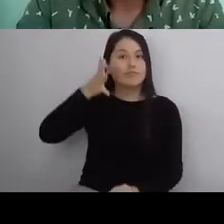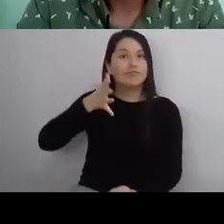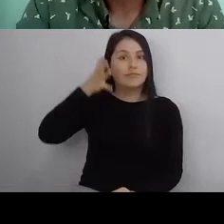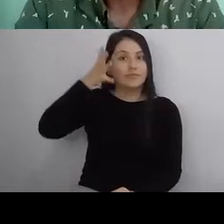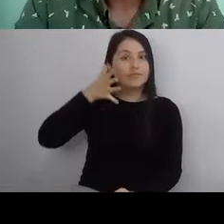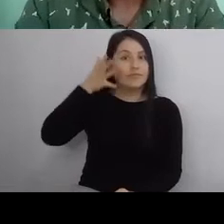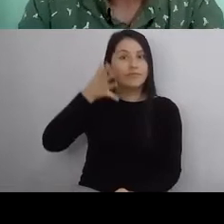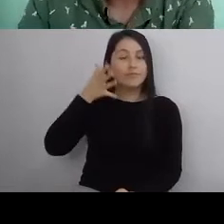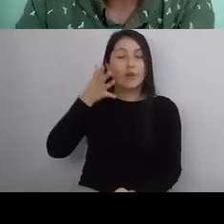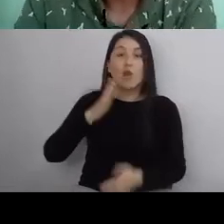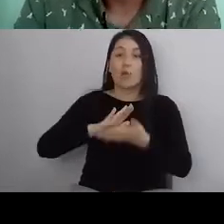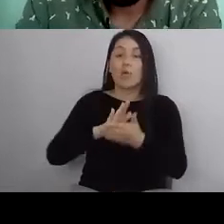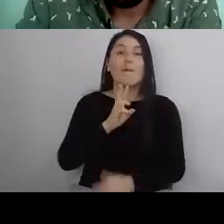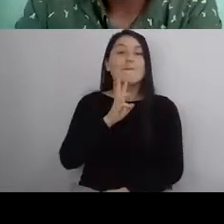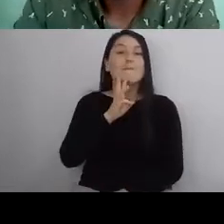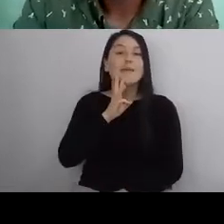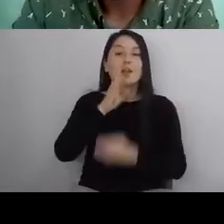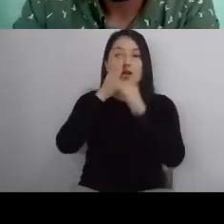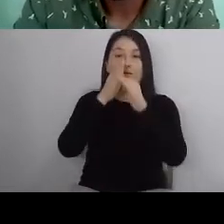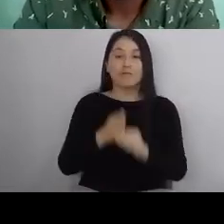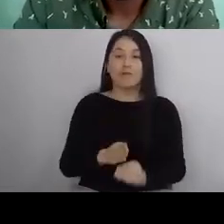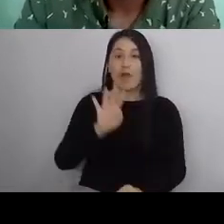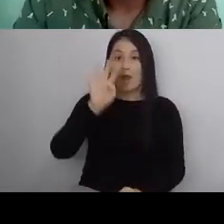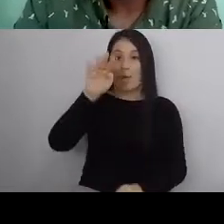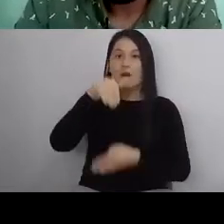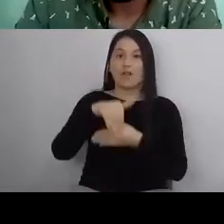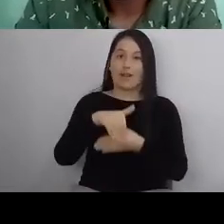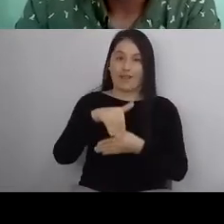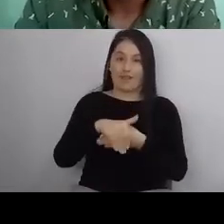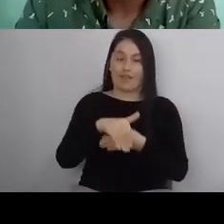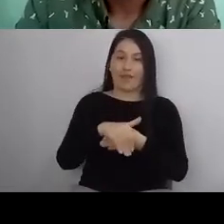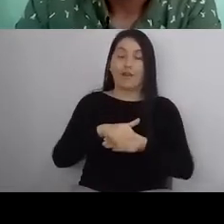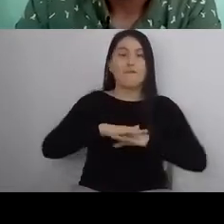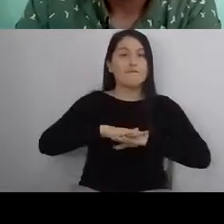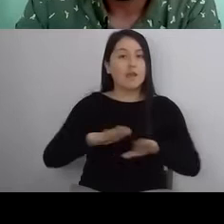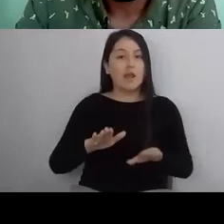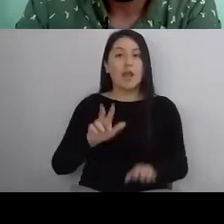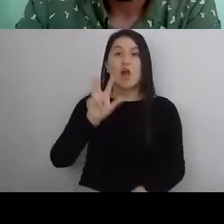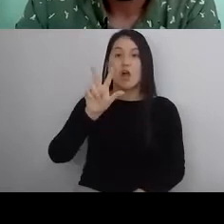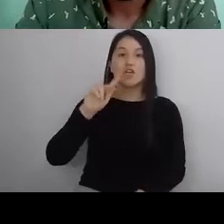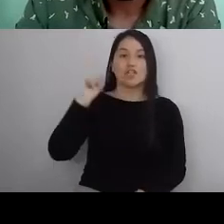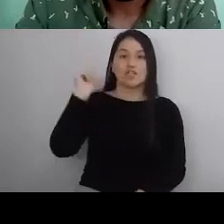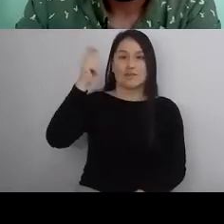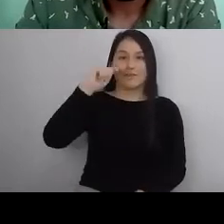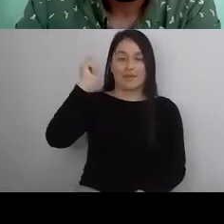ejecutando cada miércoles en este mismo horario, a las 4 de la tarde, finalizando el 8 de septiembre.